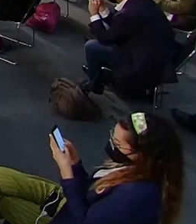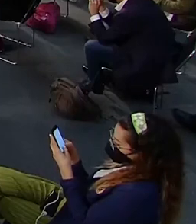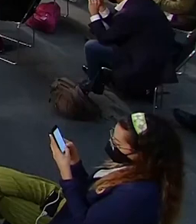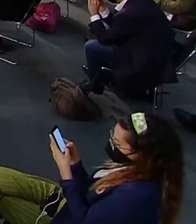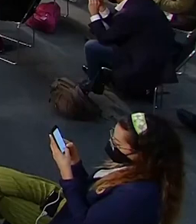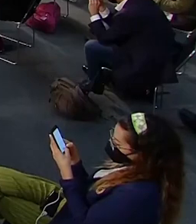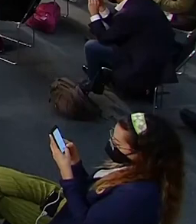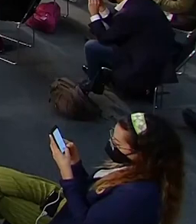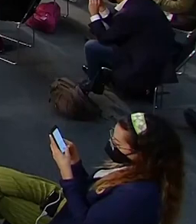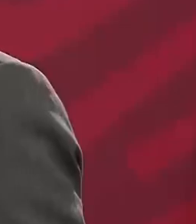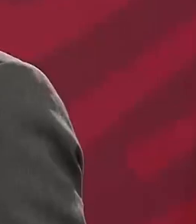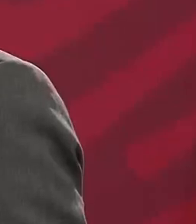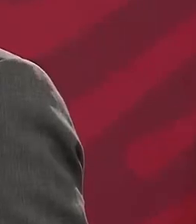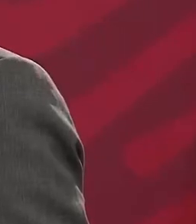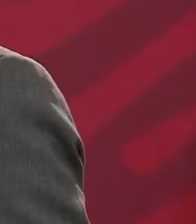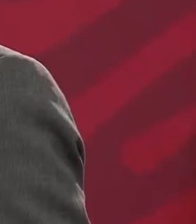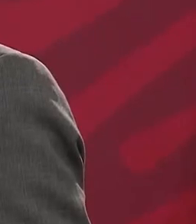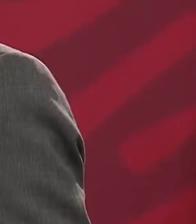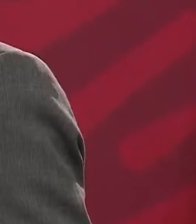prisión